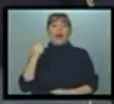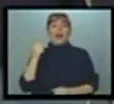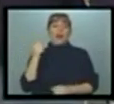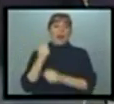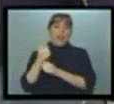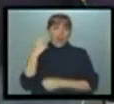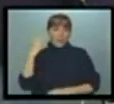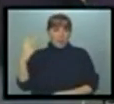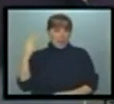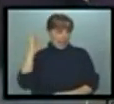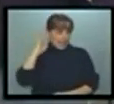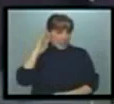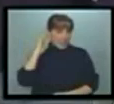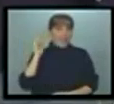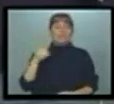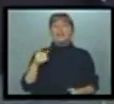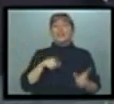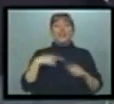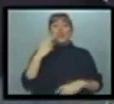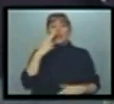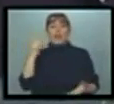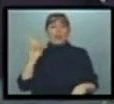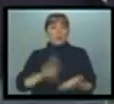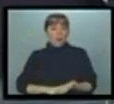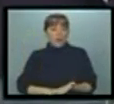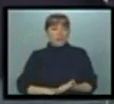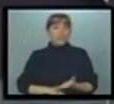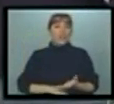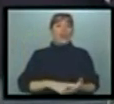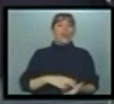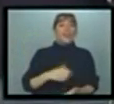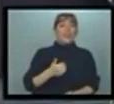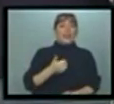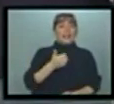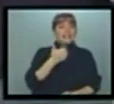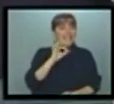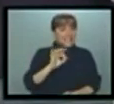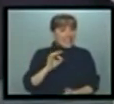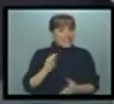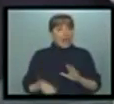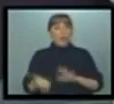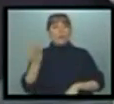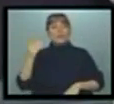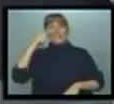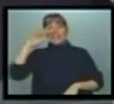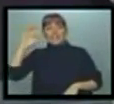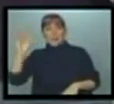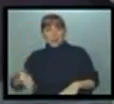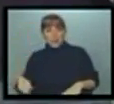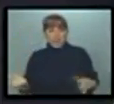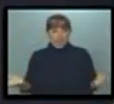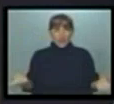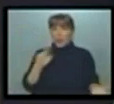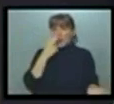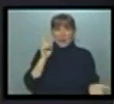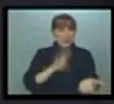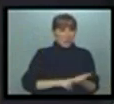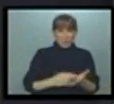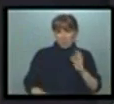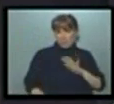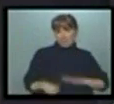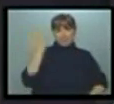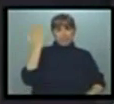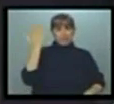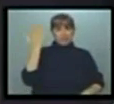del 60 al 75%. Claro, la presión fiscal sobre el sector se va del